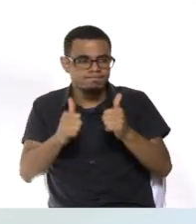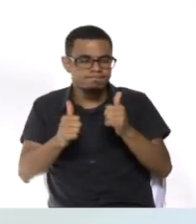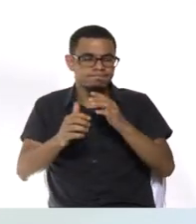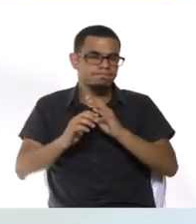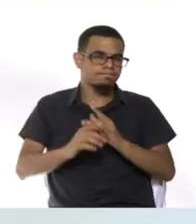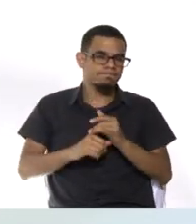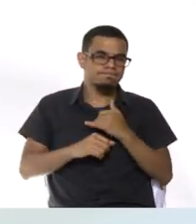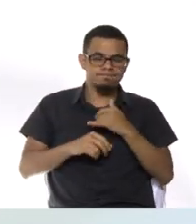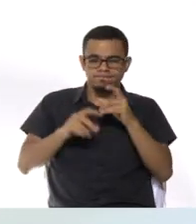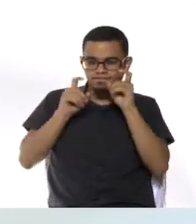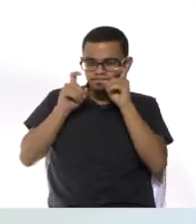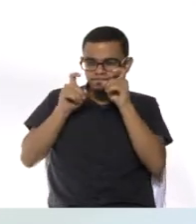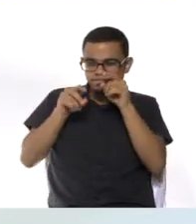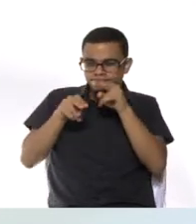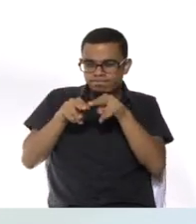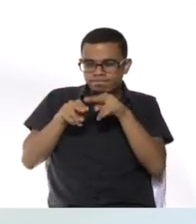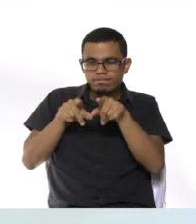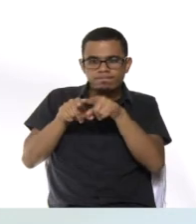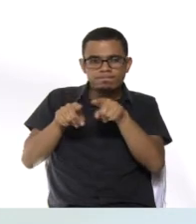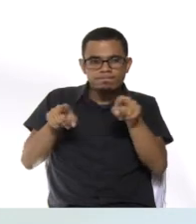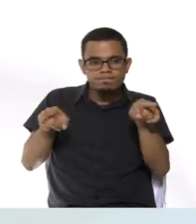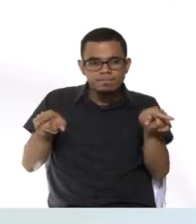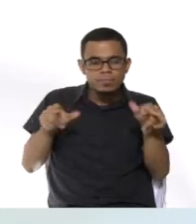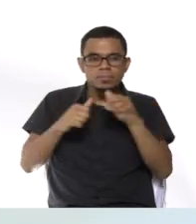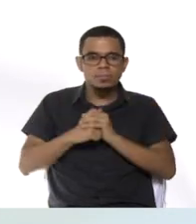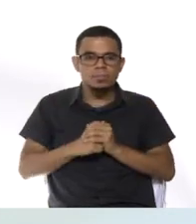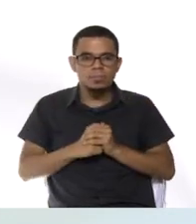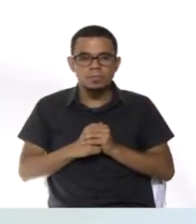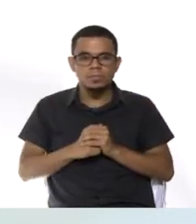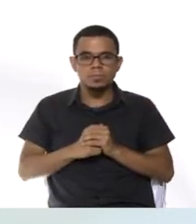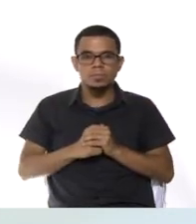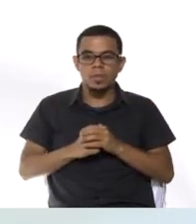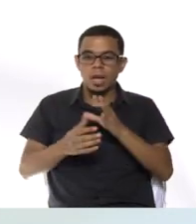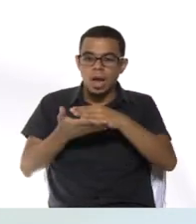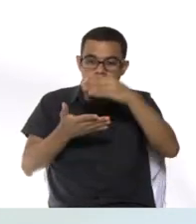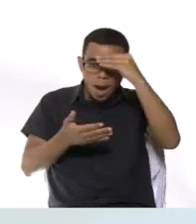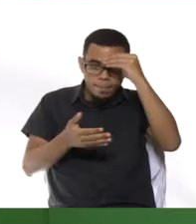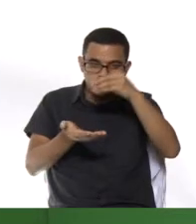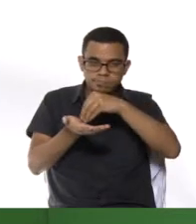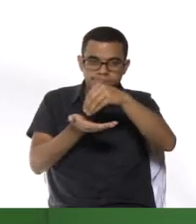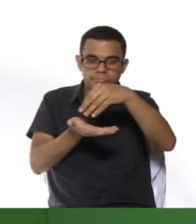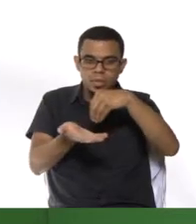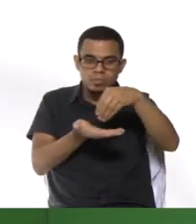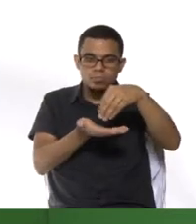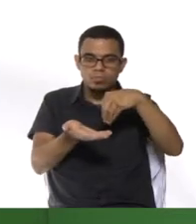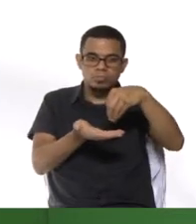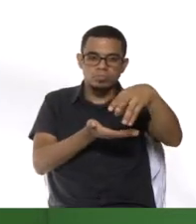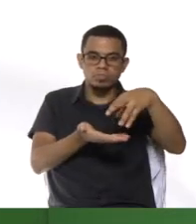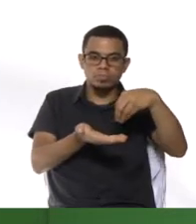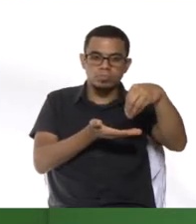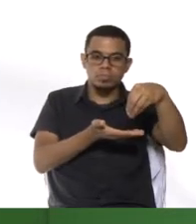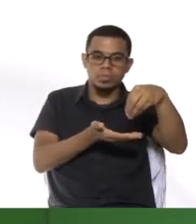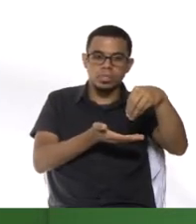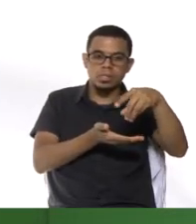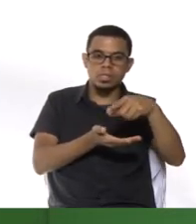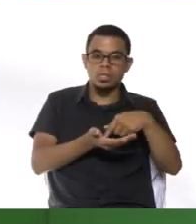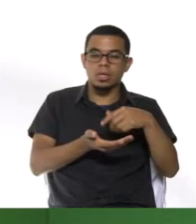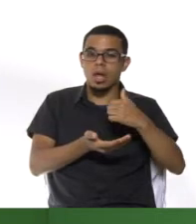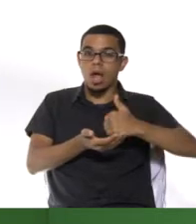a los niños de, valga la redundancia, la etapa inicial en el aprendizaje del ajedrez, ya que tiene